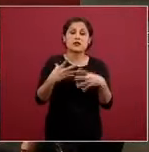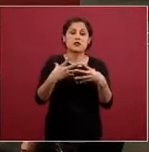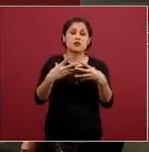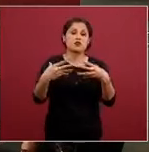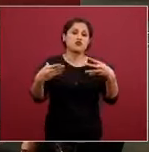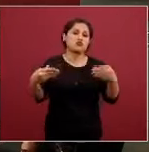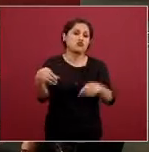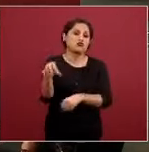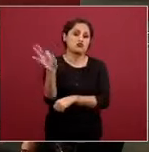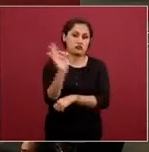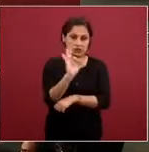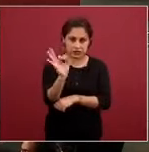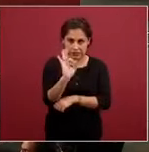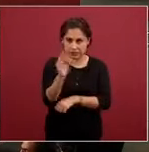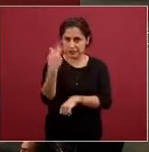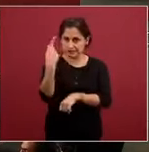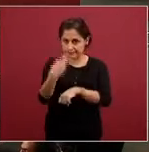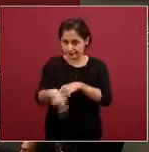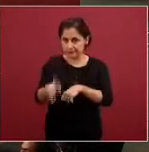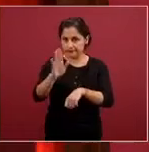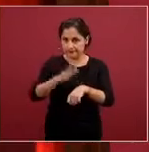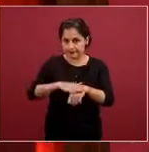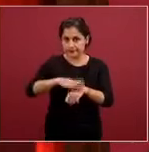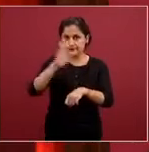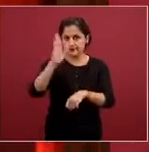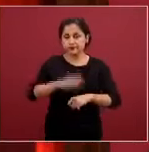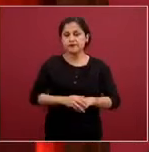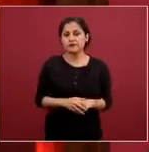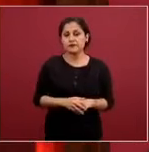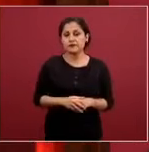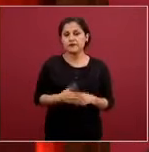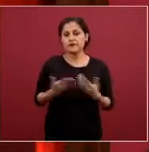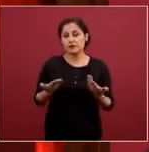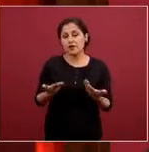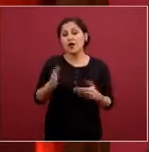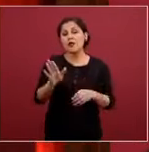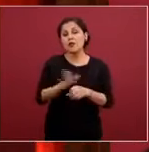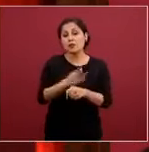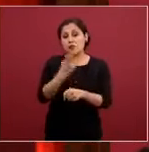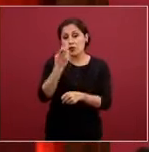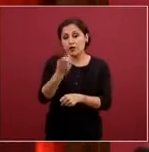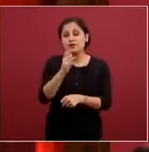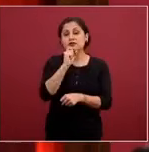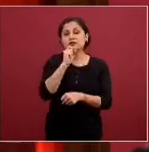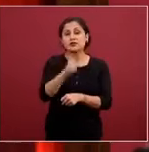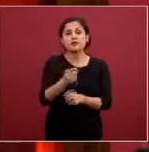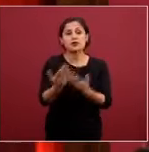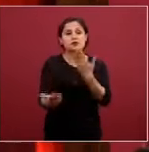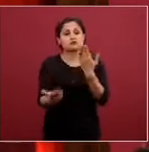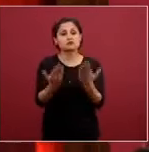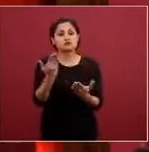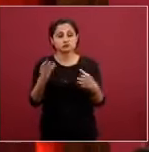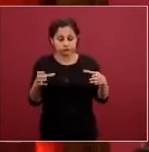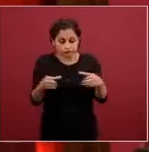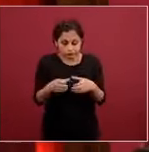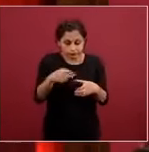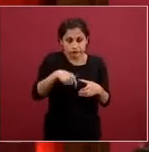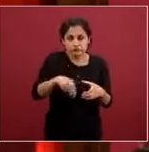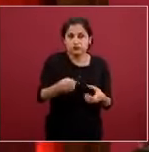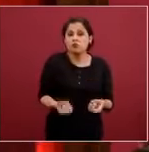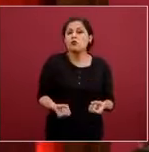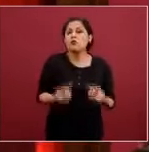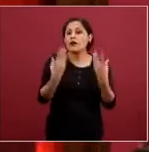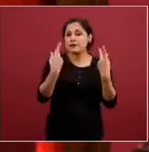elevada para el Estado, y que además al estar en una base poblacional nos permite entonces sí hacer una comparación entre